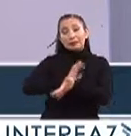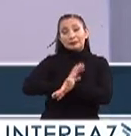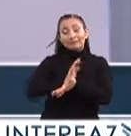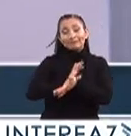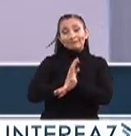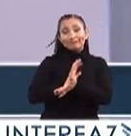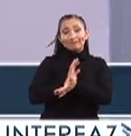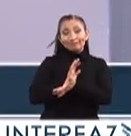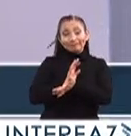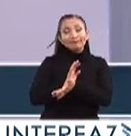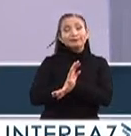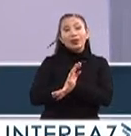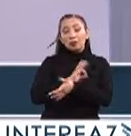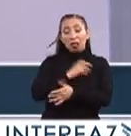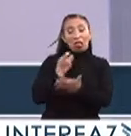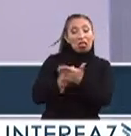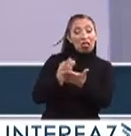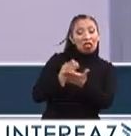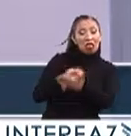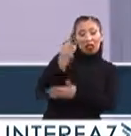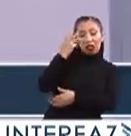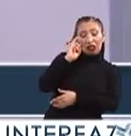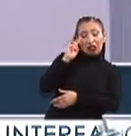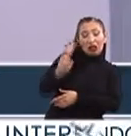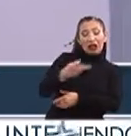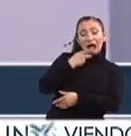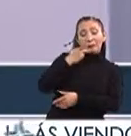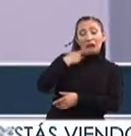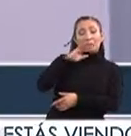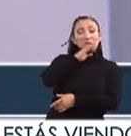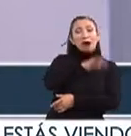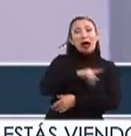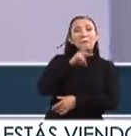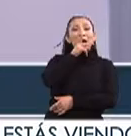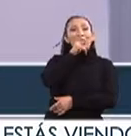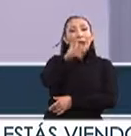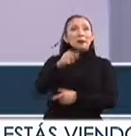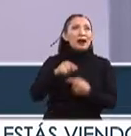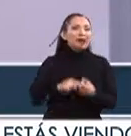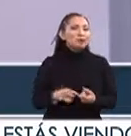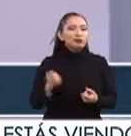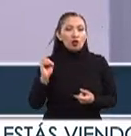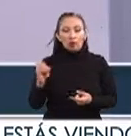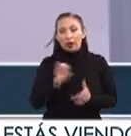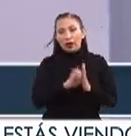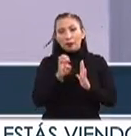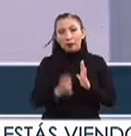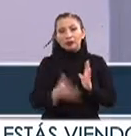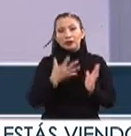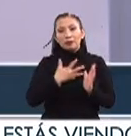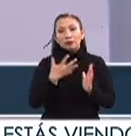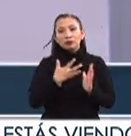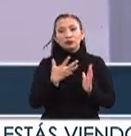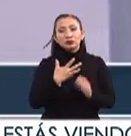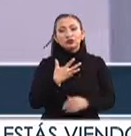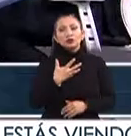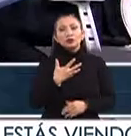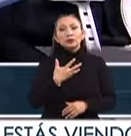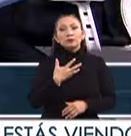discriminación. Te pueden criticar porque no pronuncias bien alguna palabra. En este caso tenemos